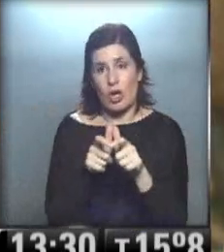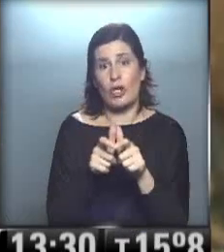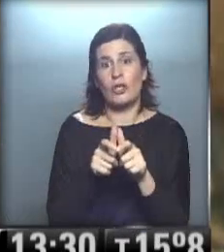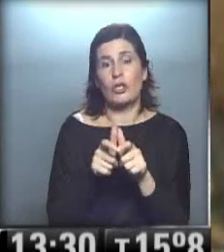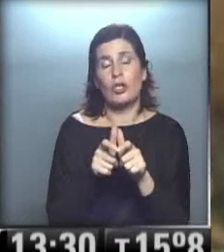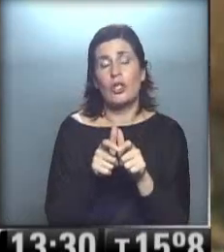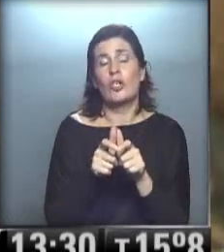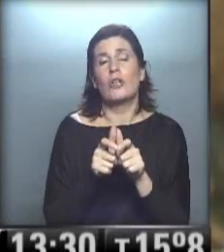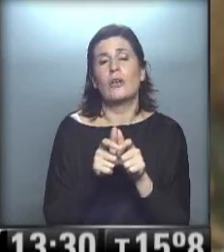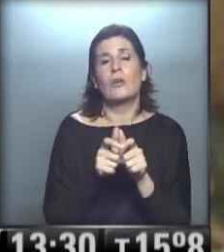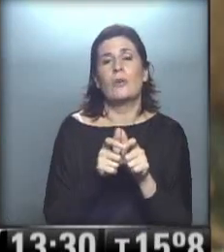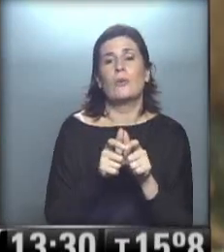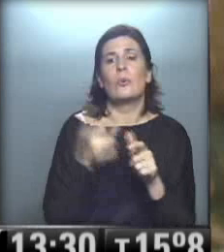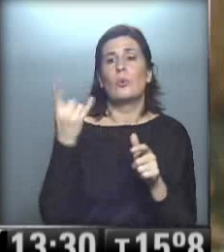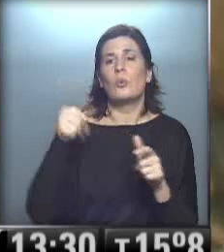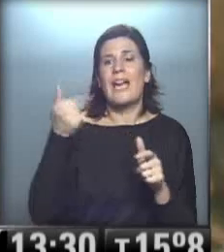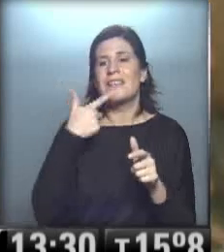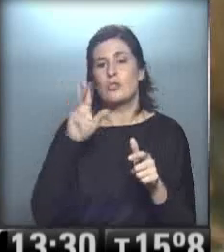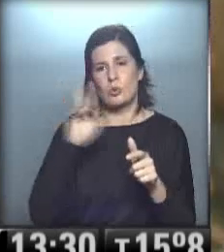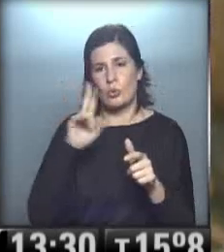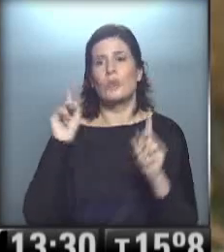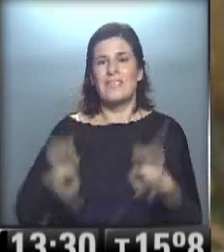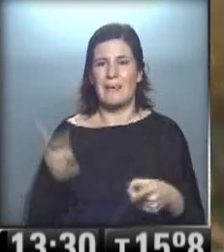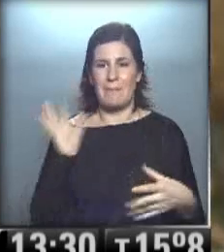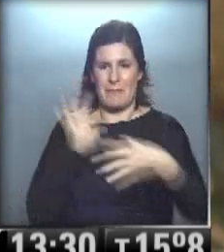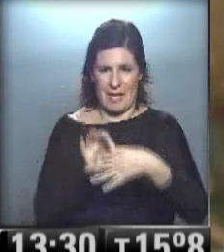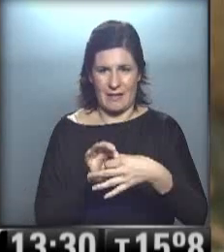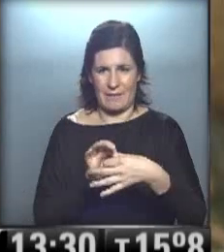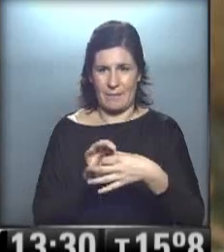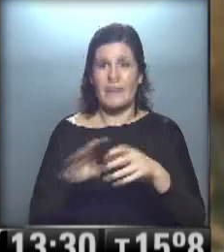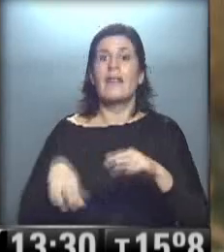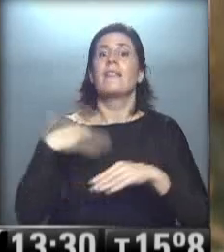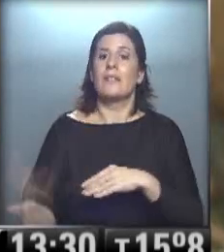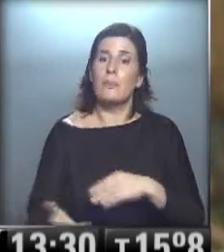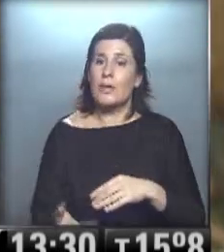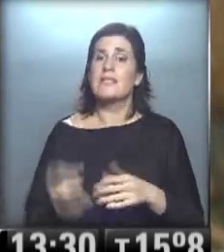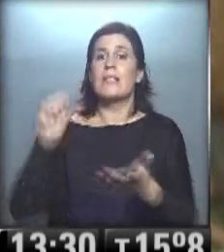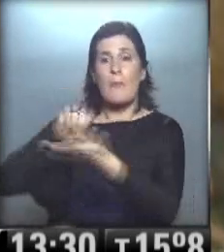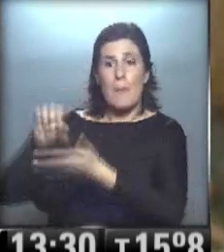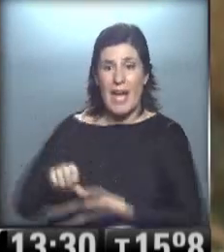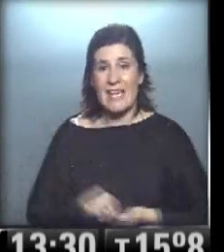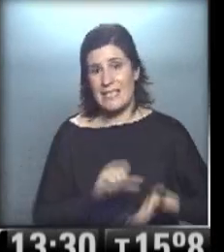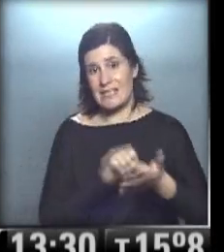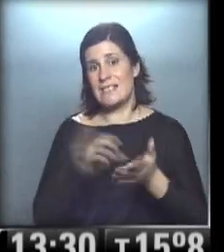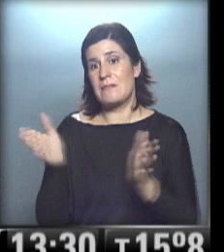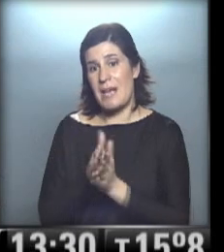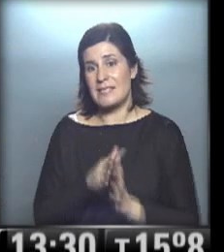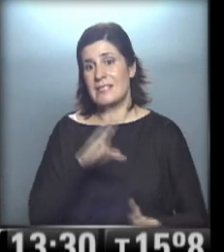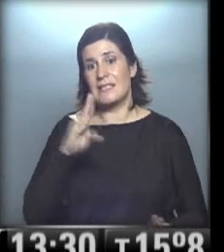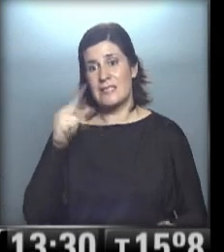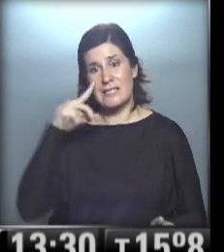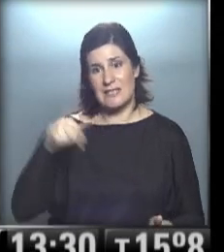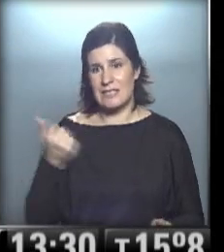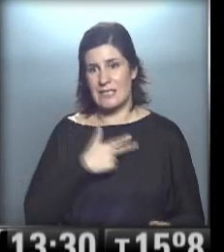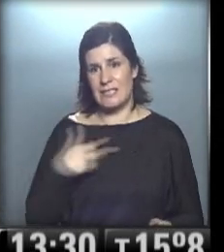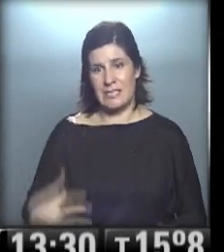con países de UNASUR. Y después habrá además una reunión de algunos países con China. Entonces yo creo